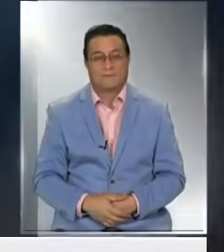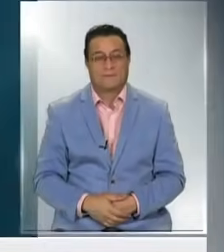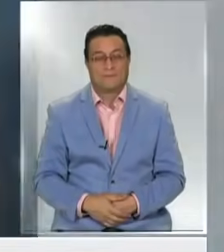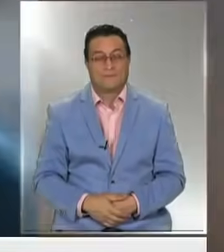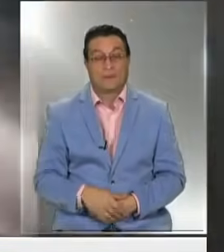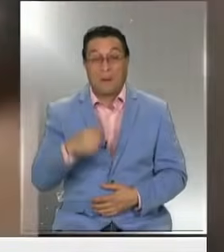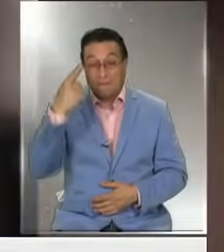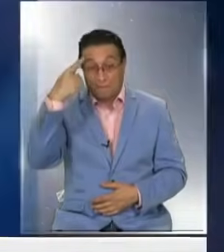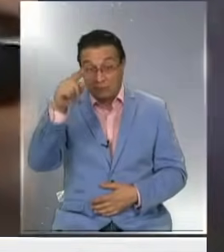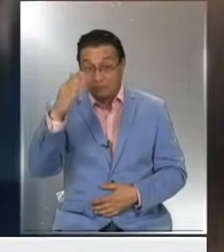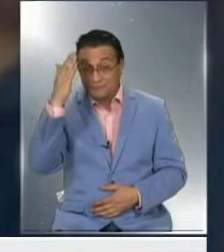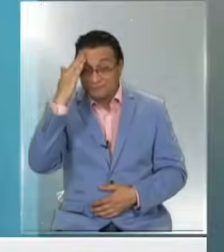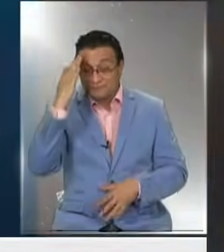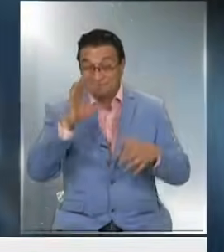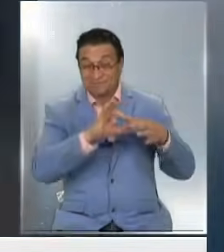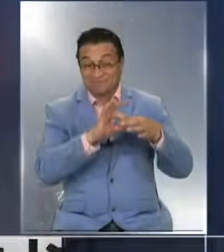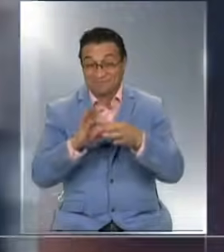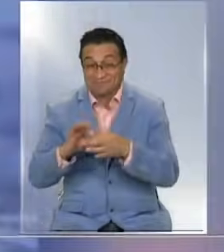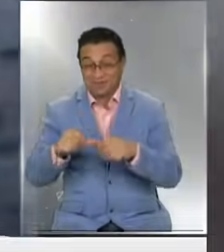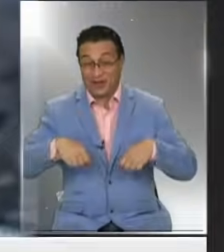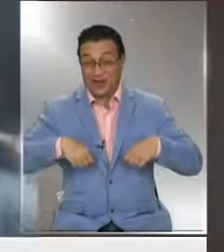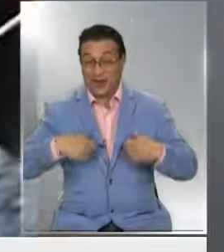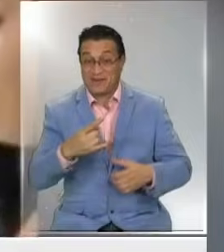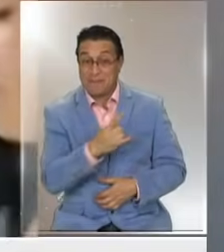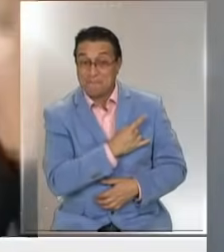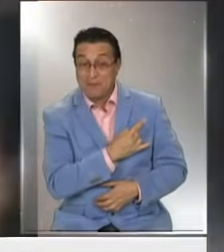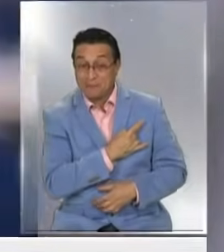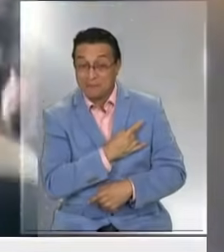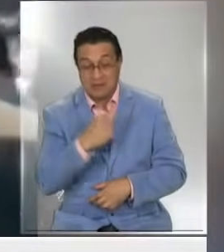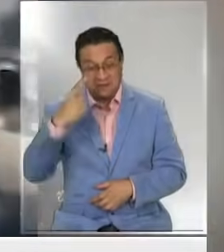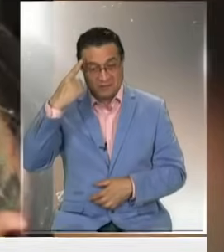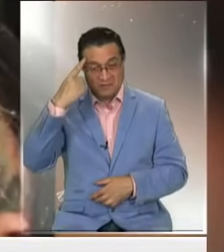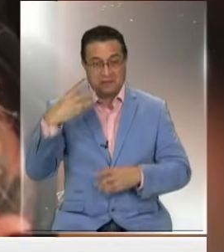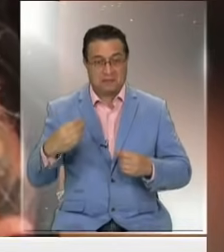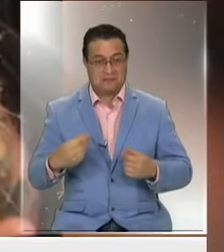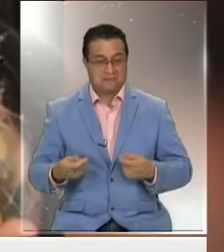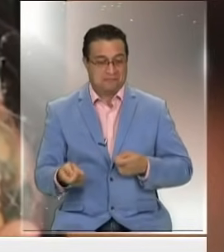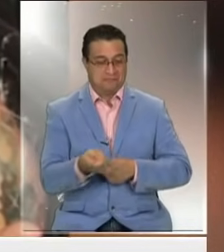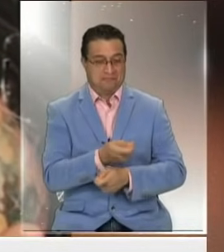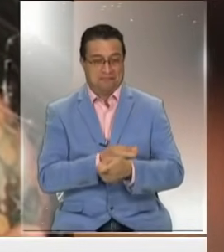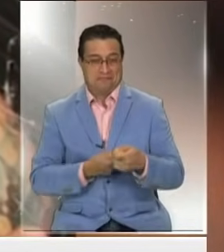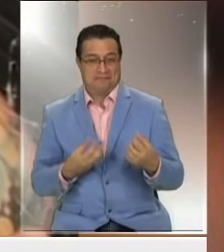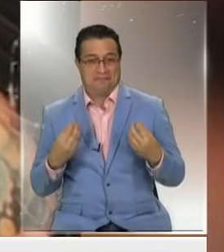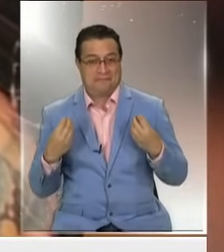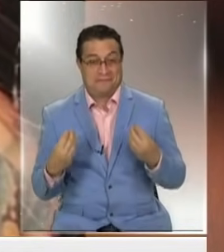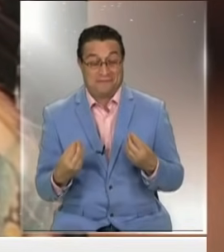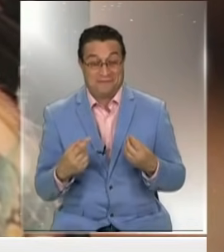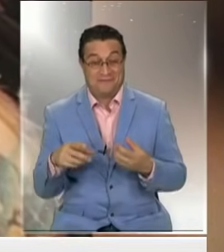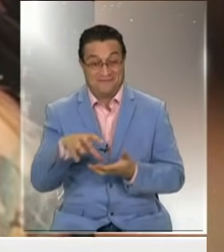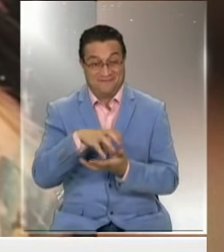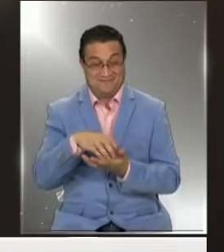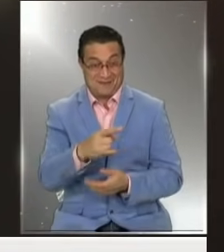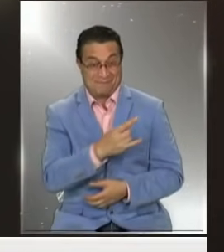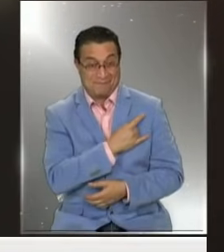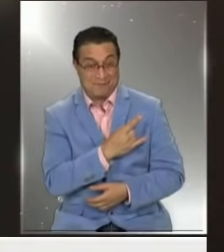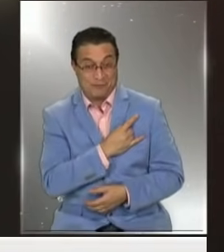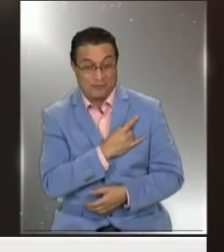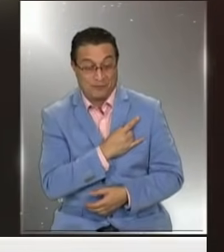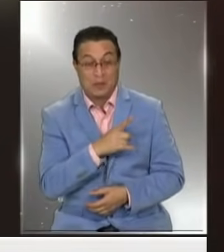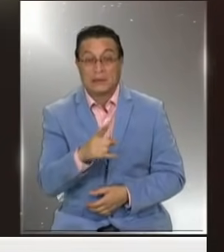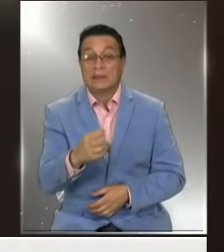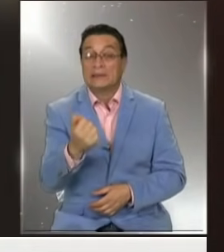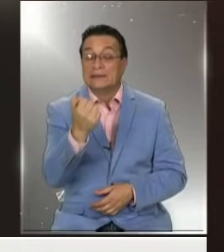Pero ¿se acuerdan de la historia de los jóvenes de Maipú que creían que formaban un imperio del Tusi en este sector de la capital? Su